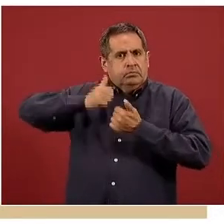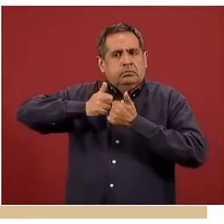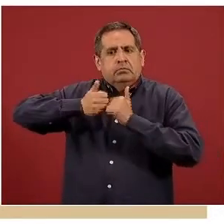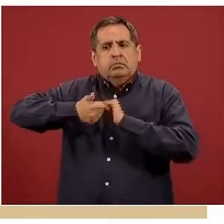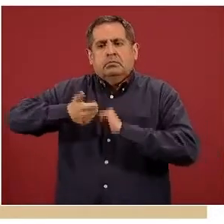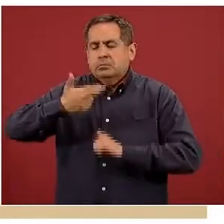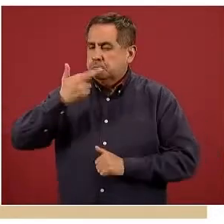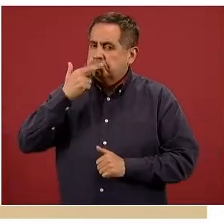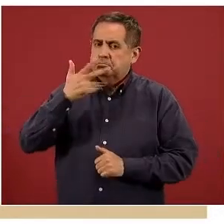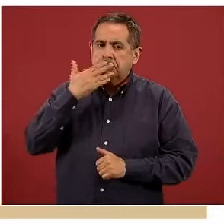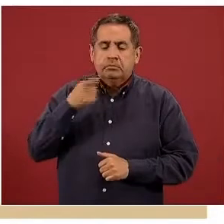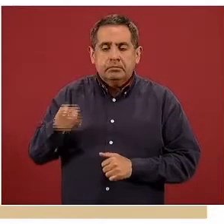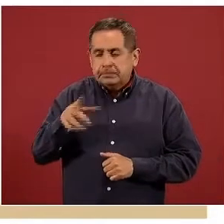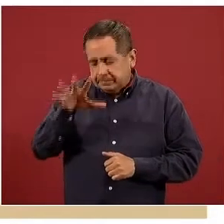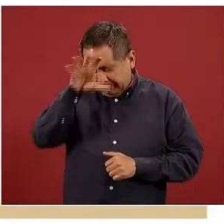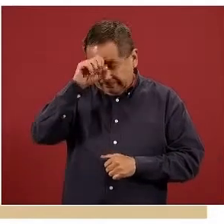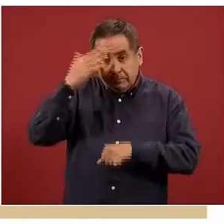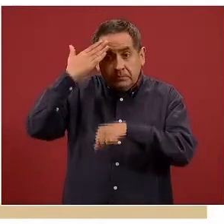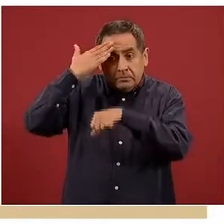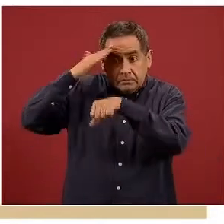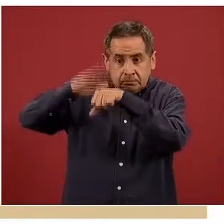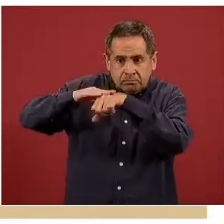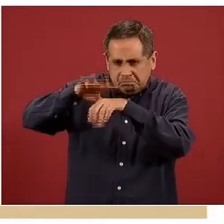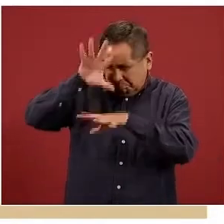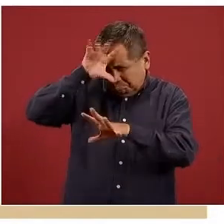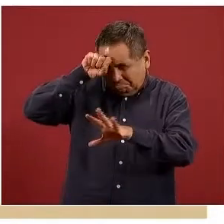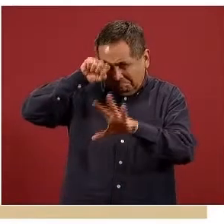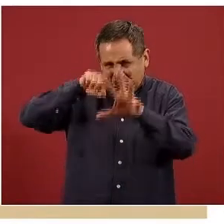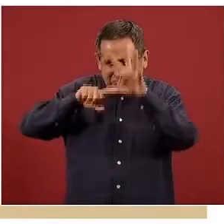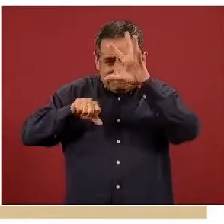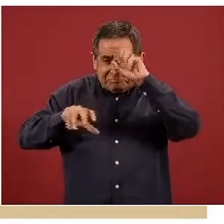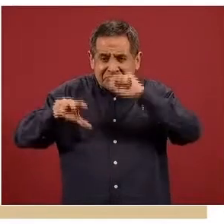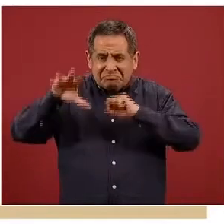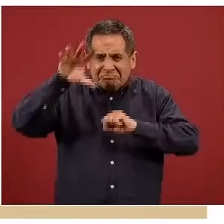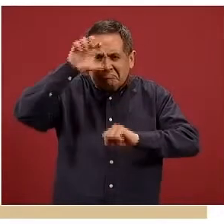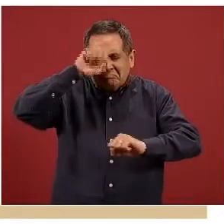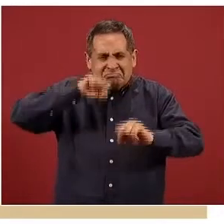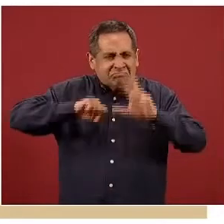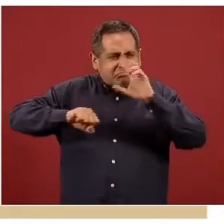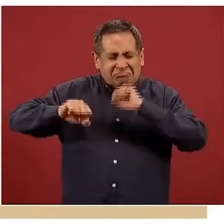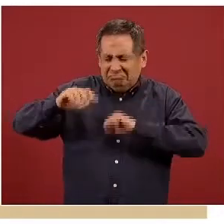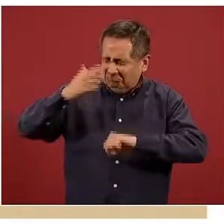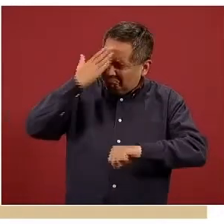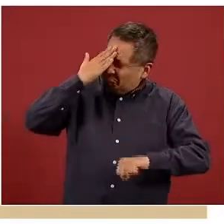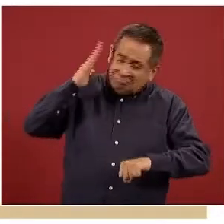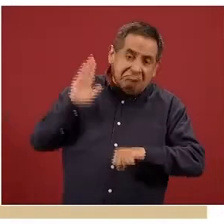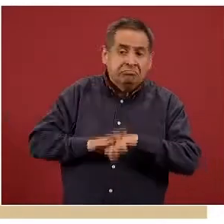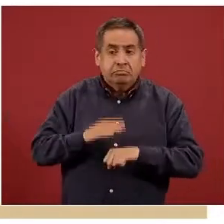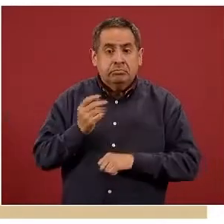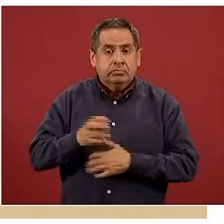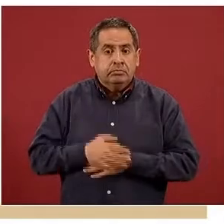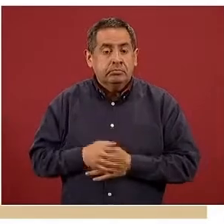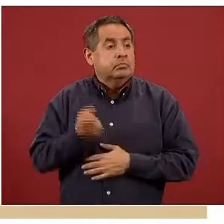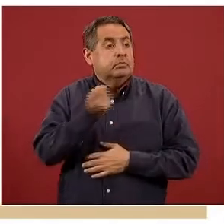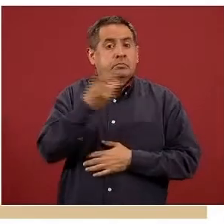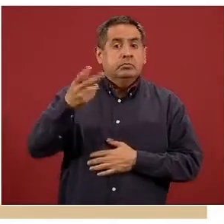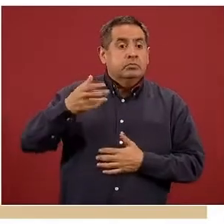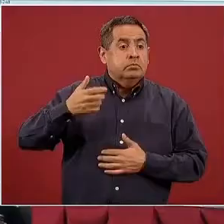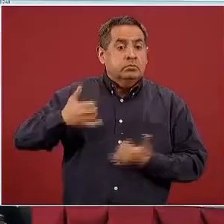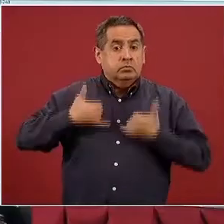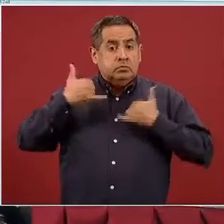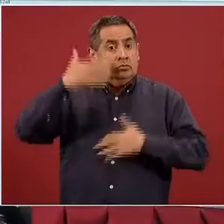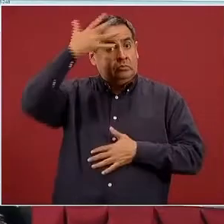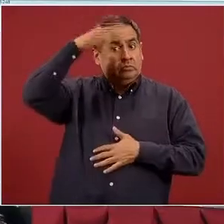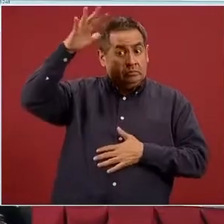van a fortalecer la memoria y el aprendizaje. ¿Y qué creen? Es bien importante que a lo mejor para los adultos mayores les enseñemos a usar